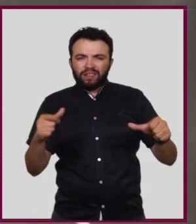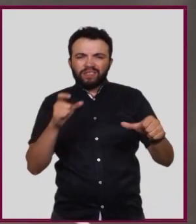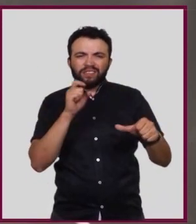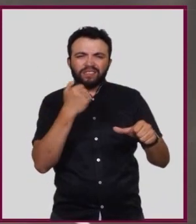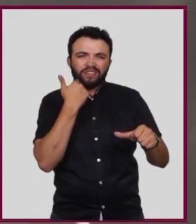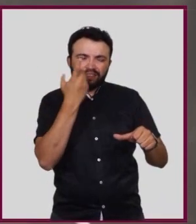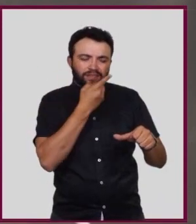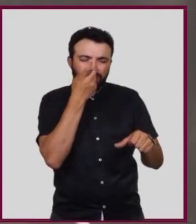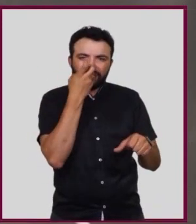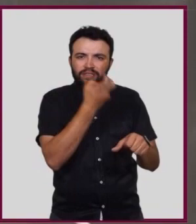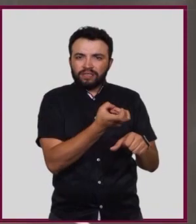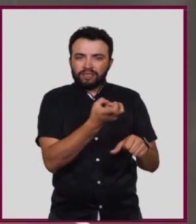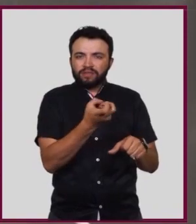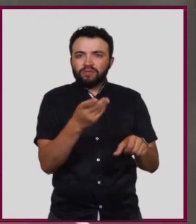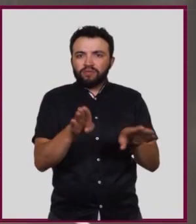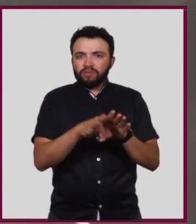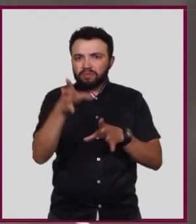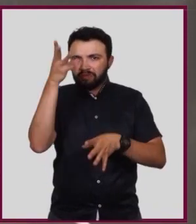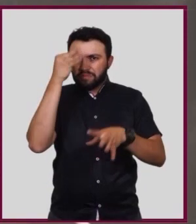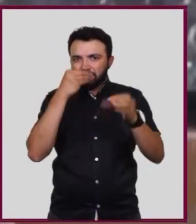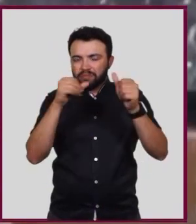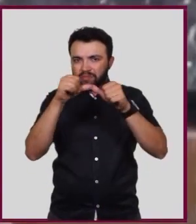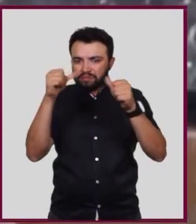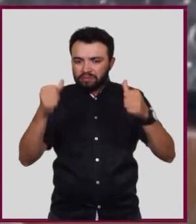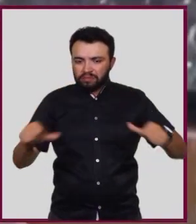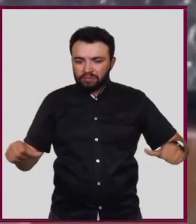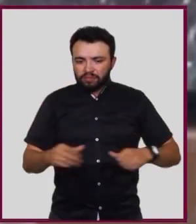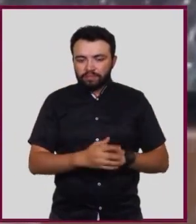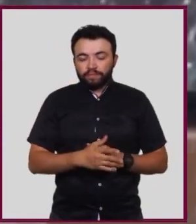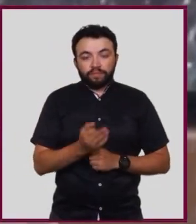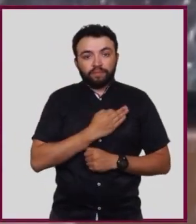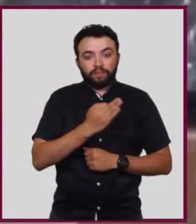objetos y de su práctica artística? Bueno,